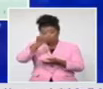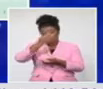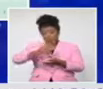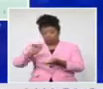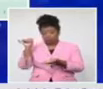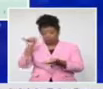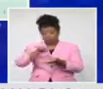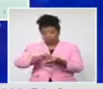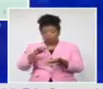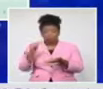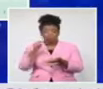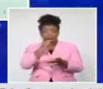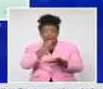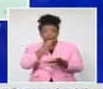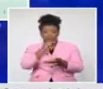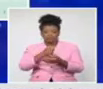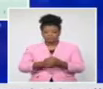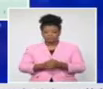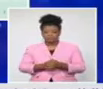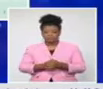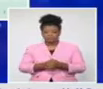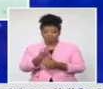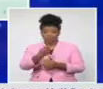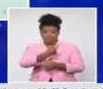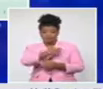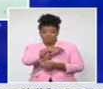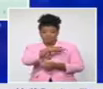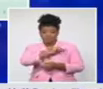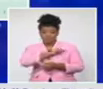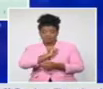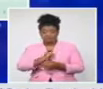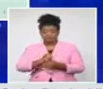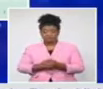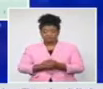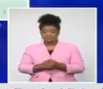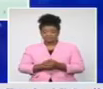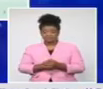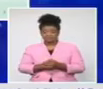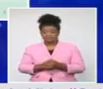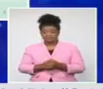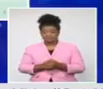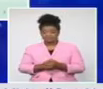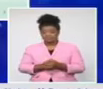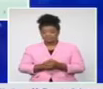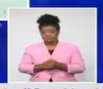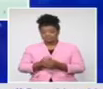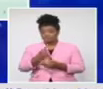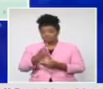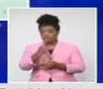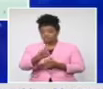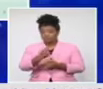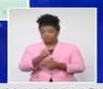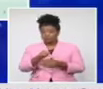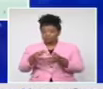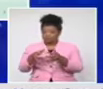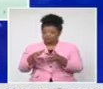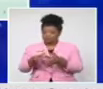Rusia, un viajero español procedente de España y una viajera